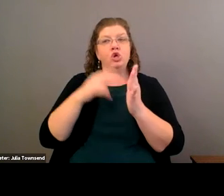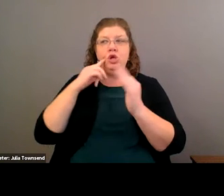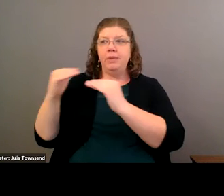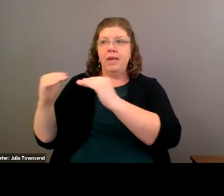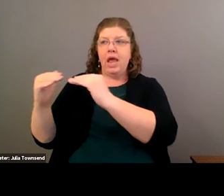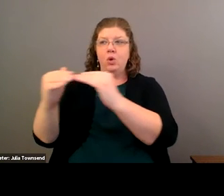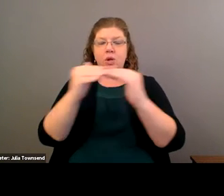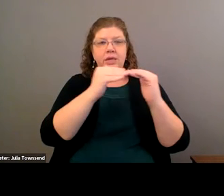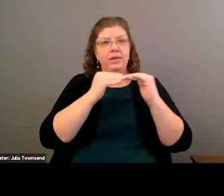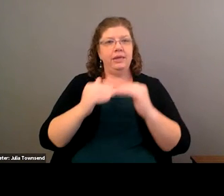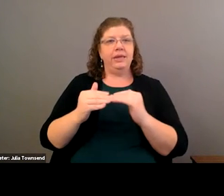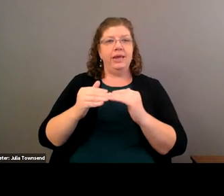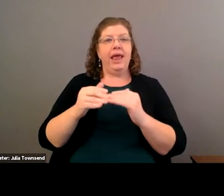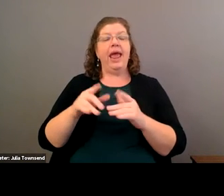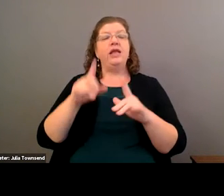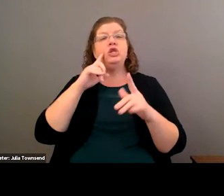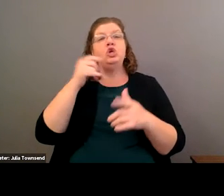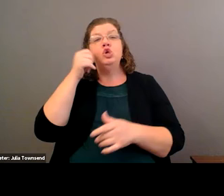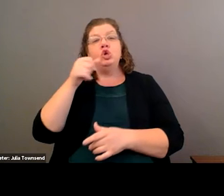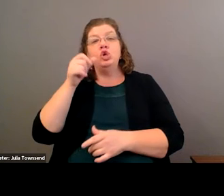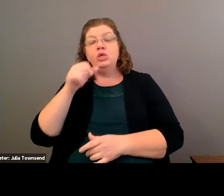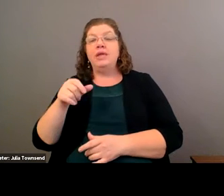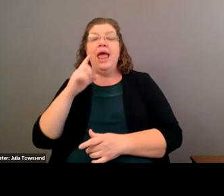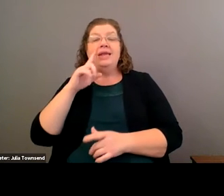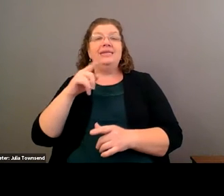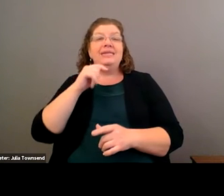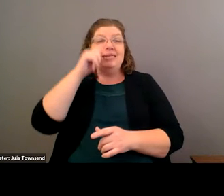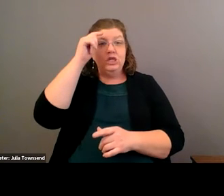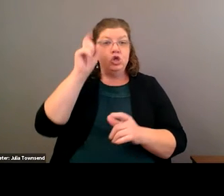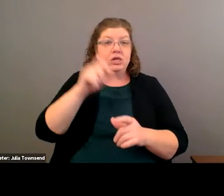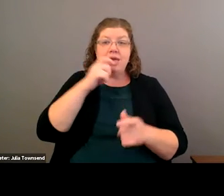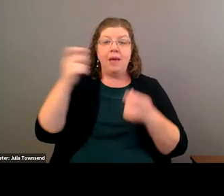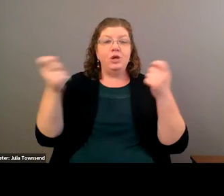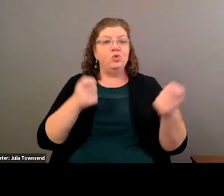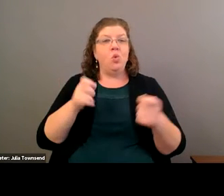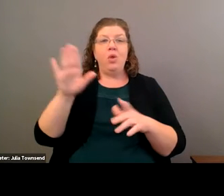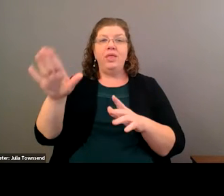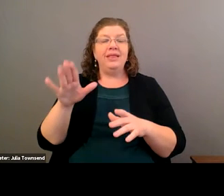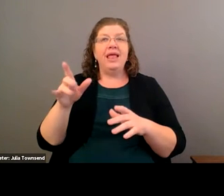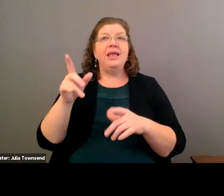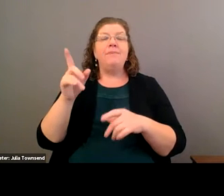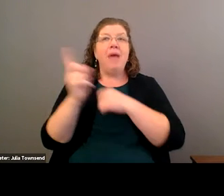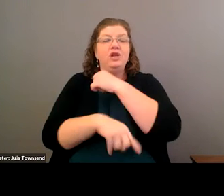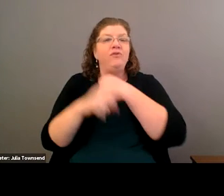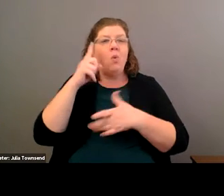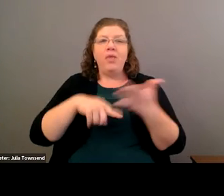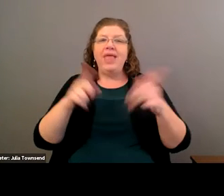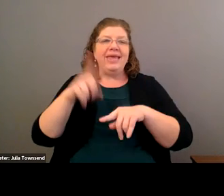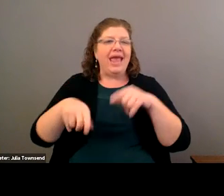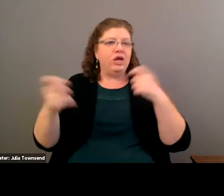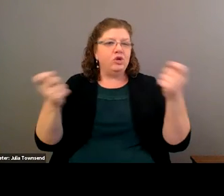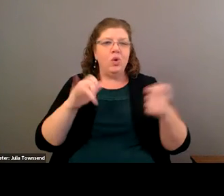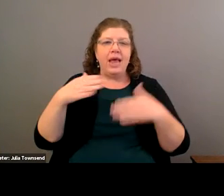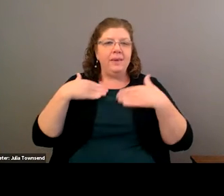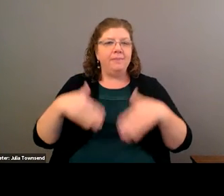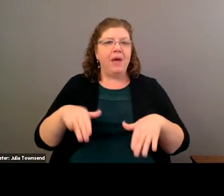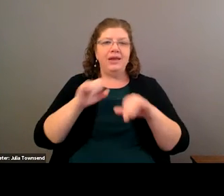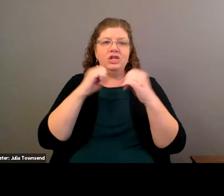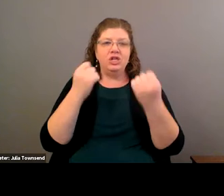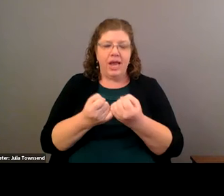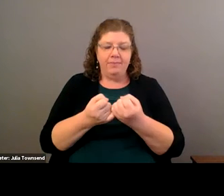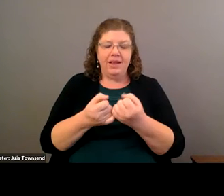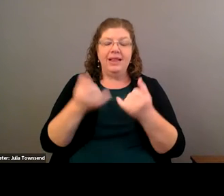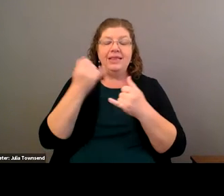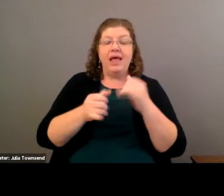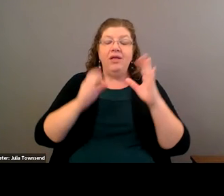corpulentos. Se les debe tratar equitativamente a todos y no se les debe castigar por algo que no pueden controlar como su figura.